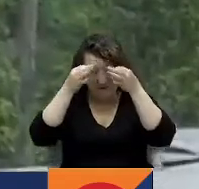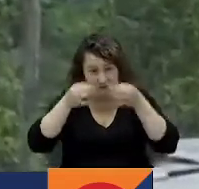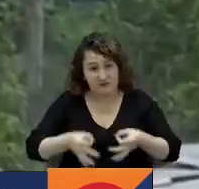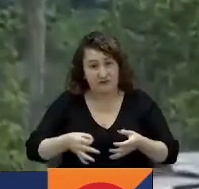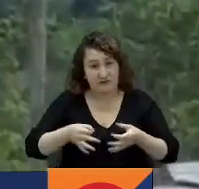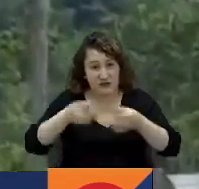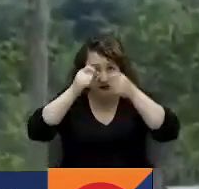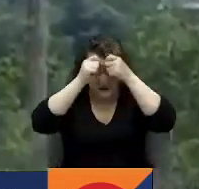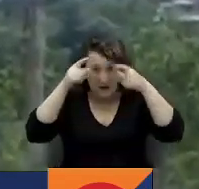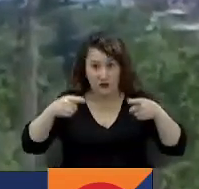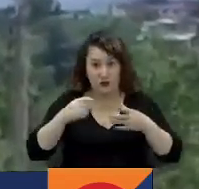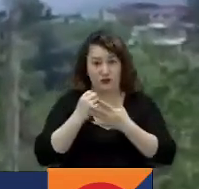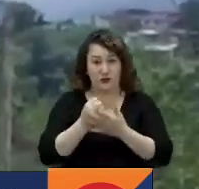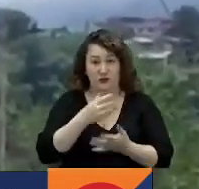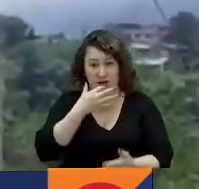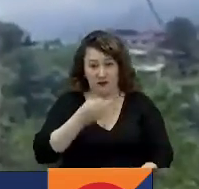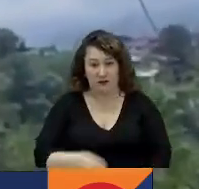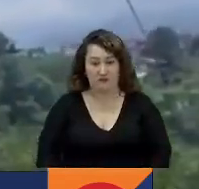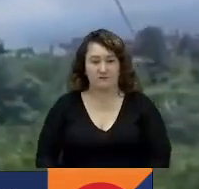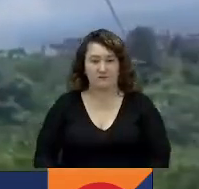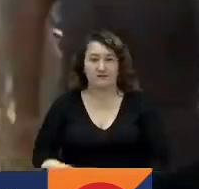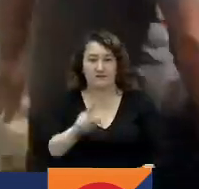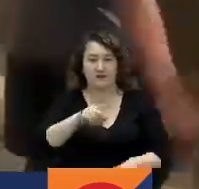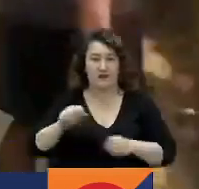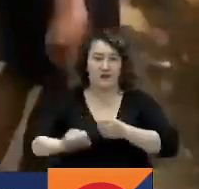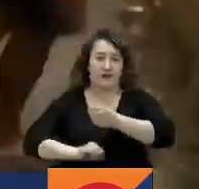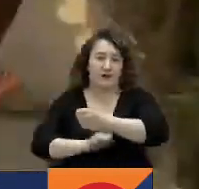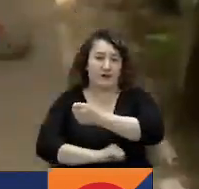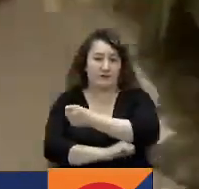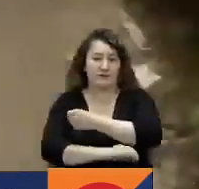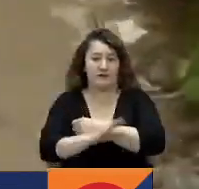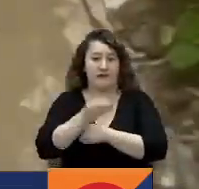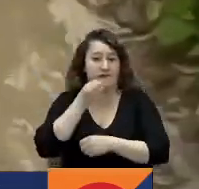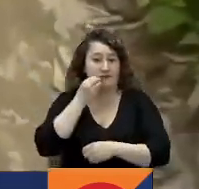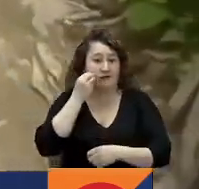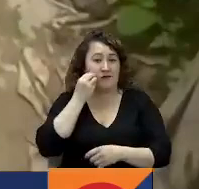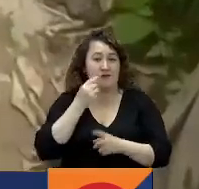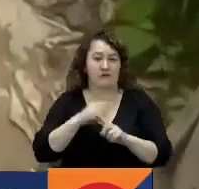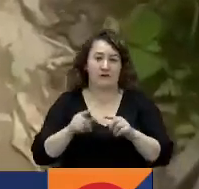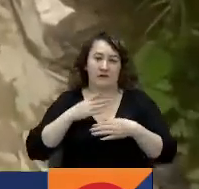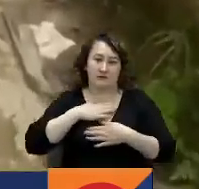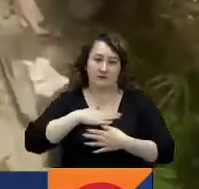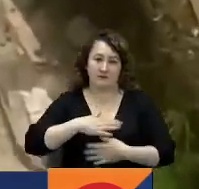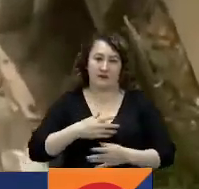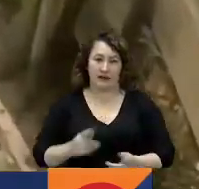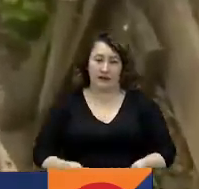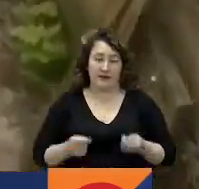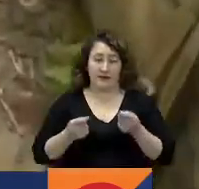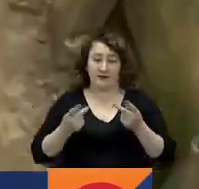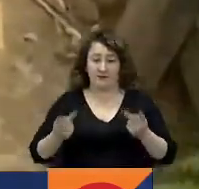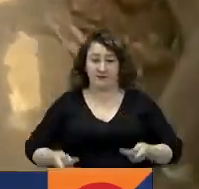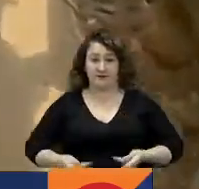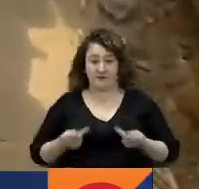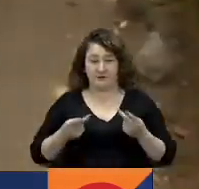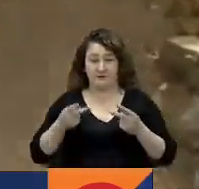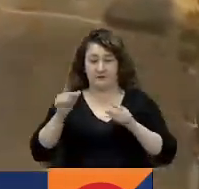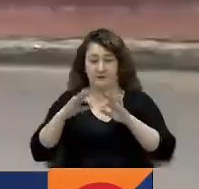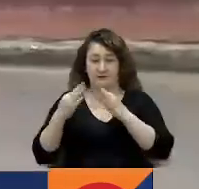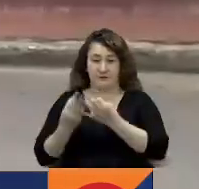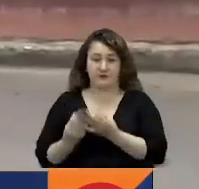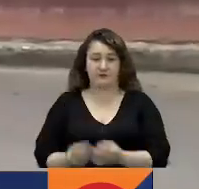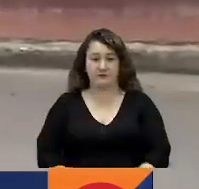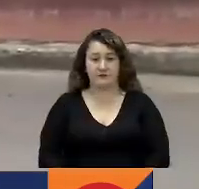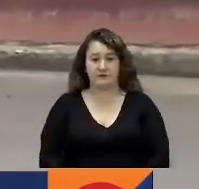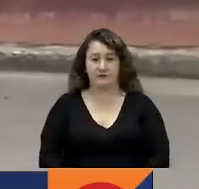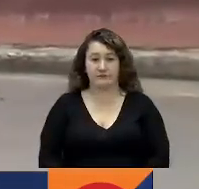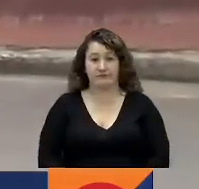con la tristeza de abandonar los cimientos de los que era su hogar, pero con la tranquilidad de salvaguardar la vida de sus seres queridos.